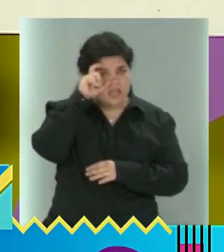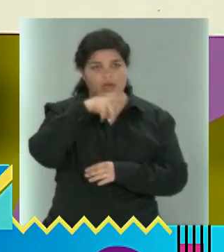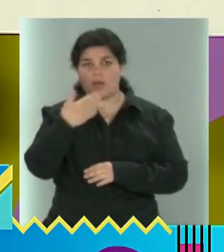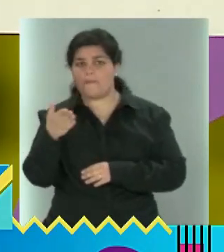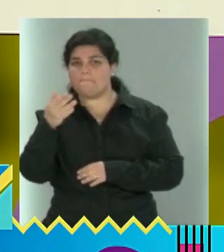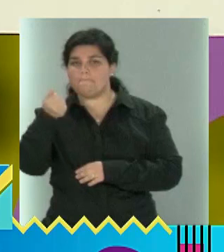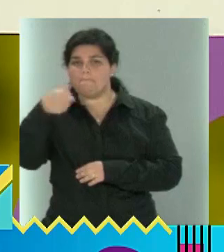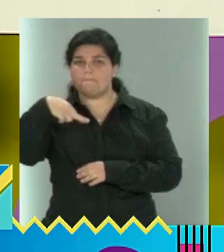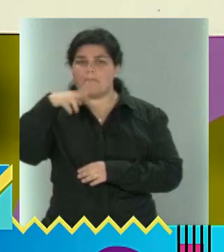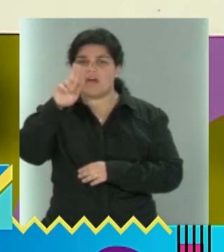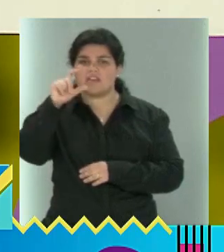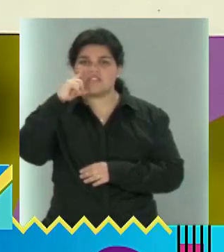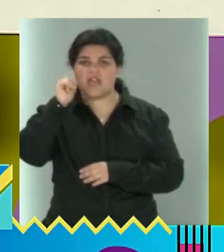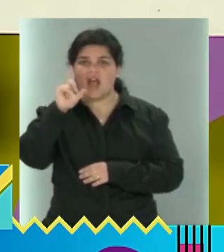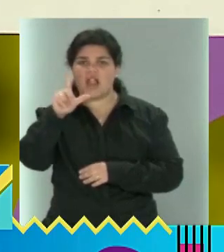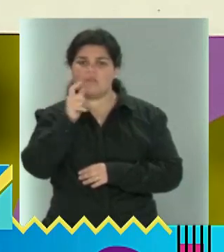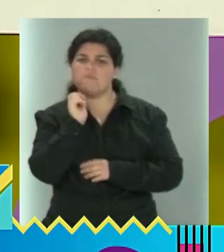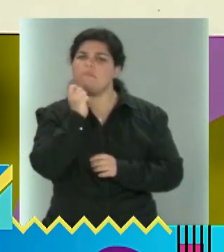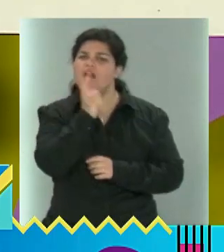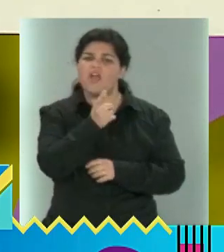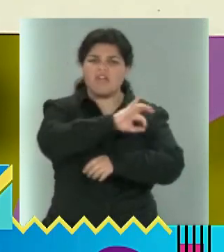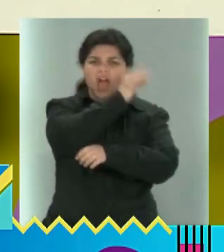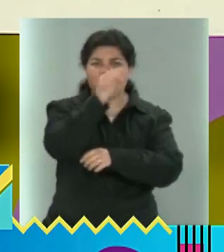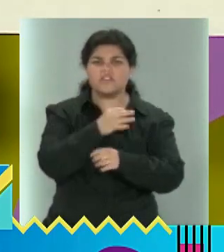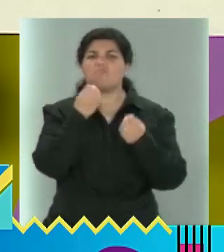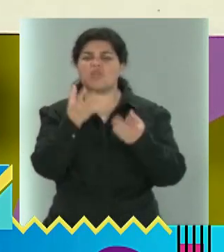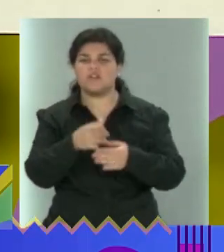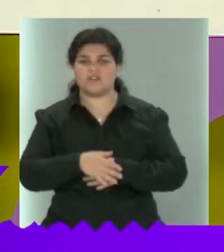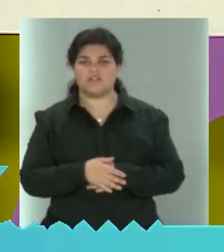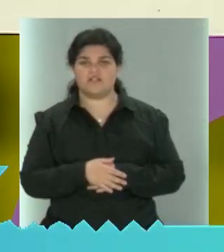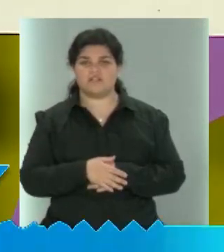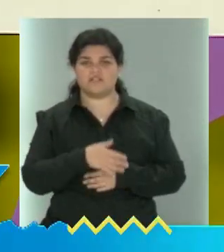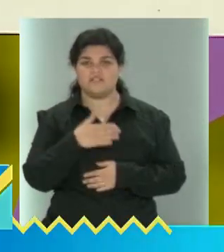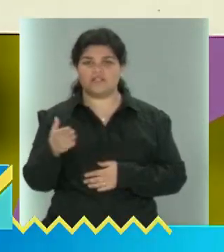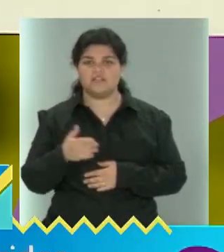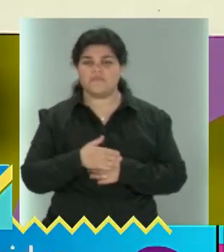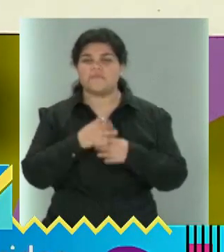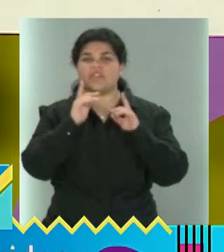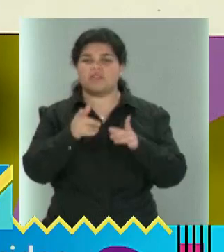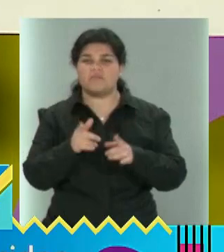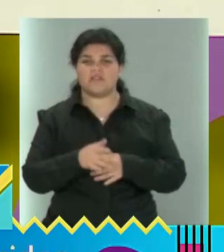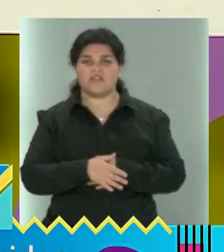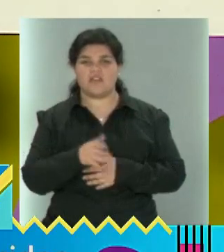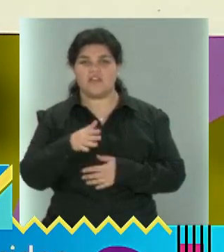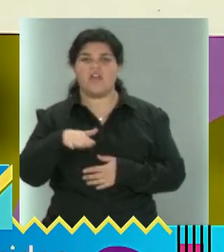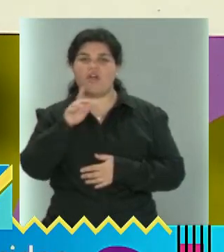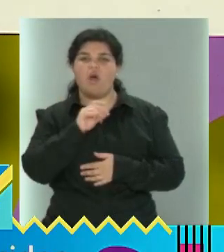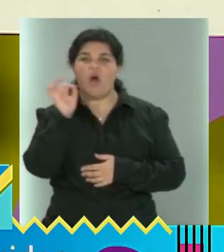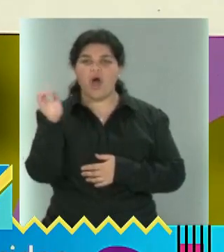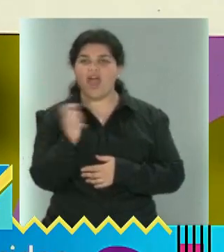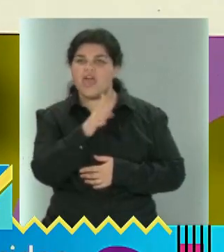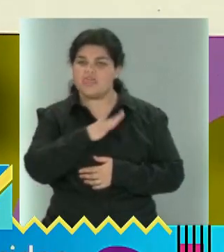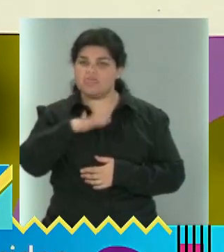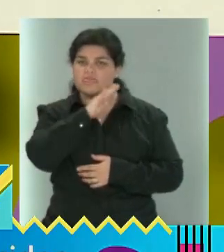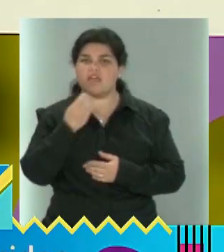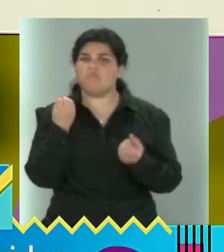el lado del oriental? ¿Cómo se ha occidentalizado? Porque se han vuelto muy populares en nuestro país, en Mendoza particularmente también.